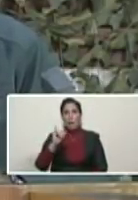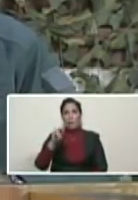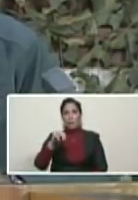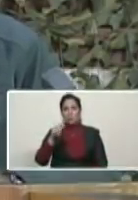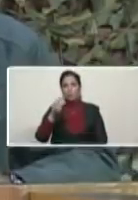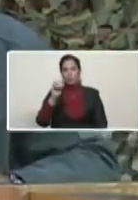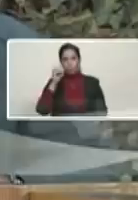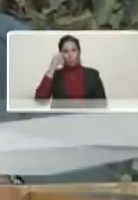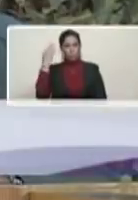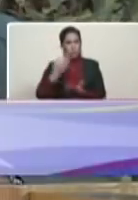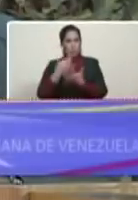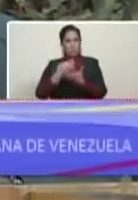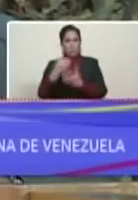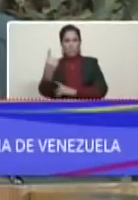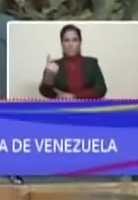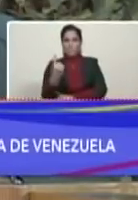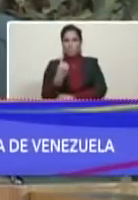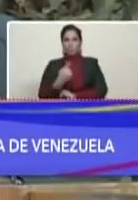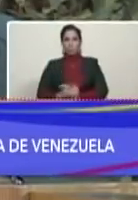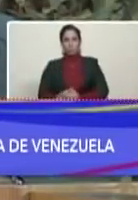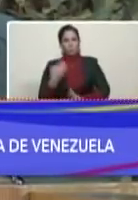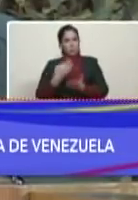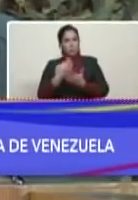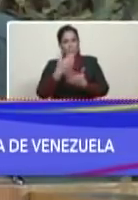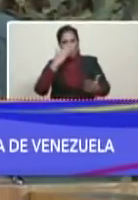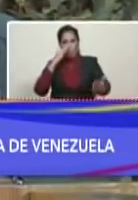presente, siempre al frente.